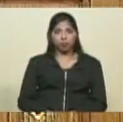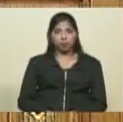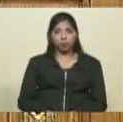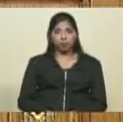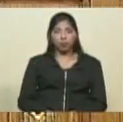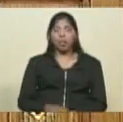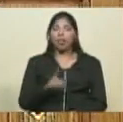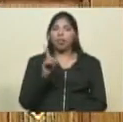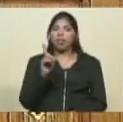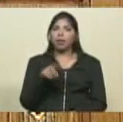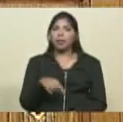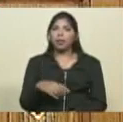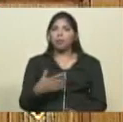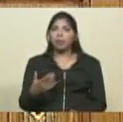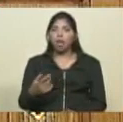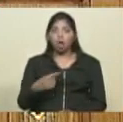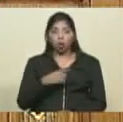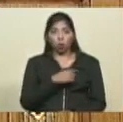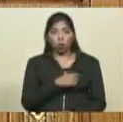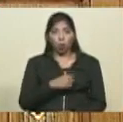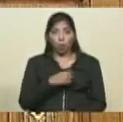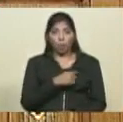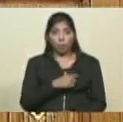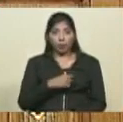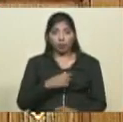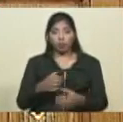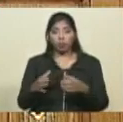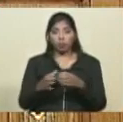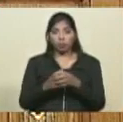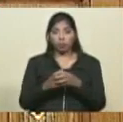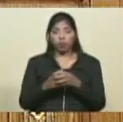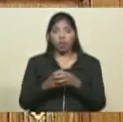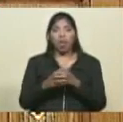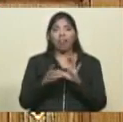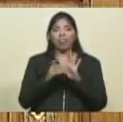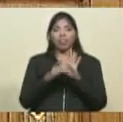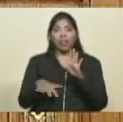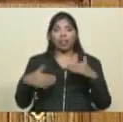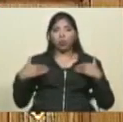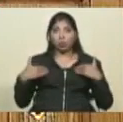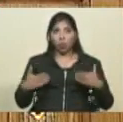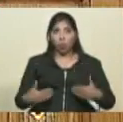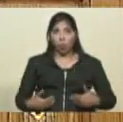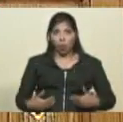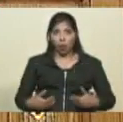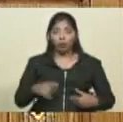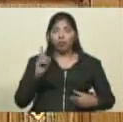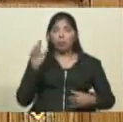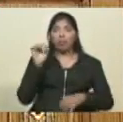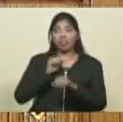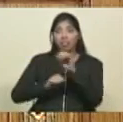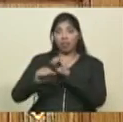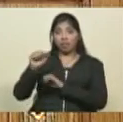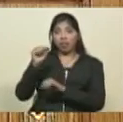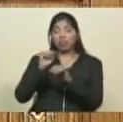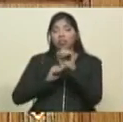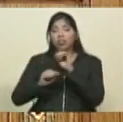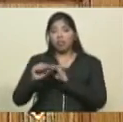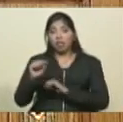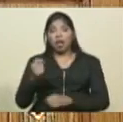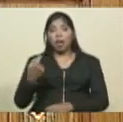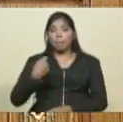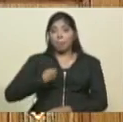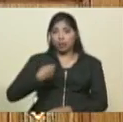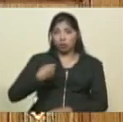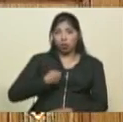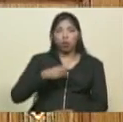Integró el Comité de Derechos Humanos para la defensa de los jubilados, las jubiladas, los